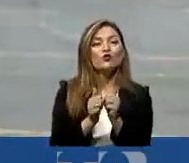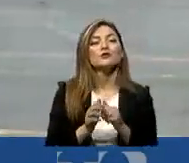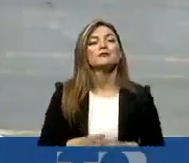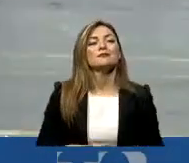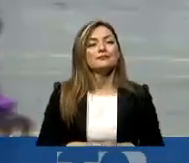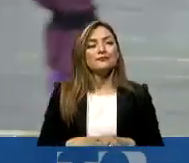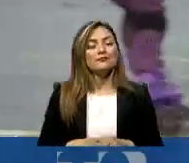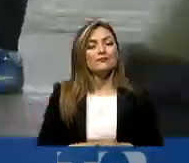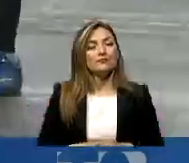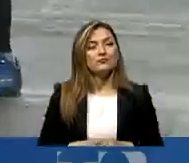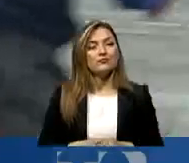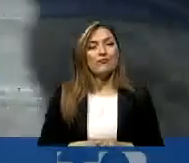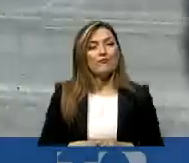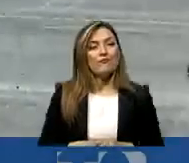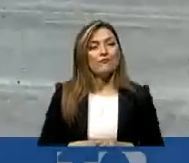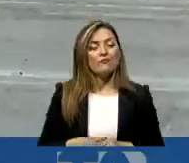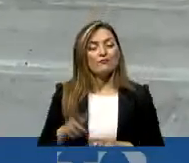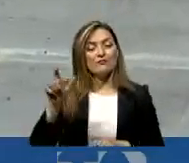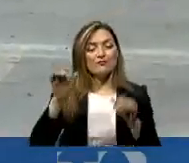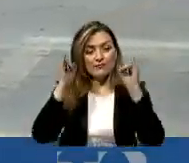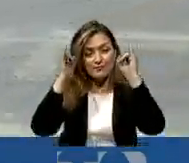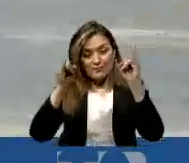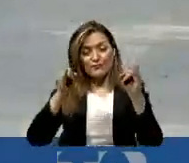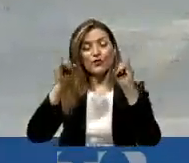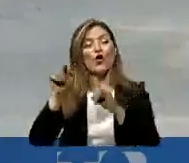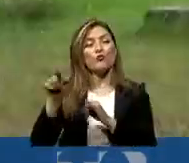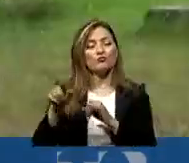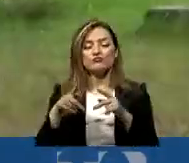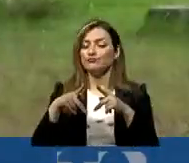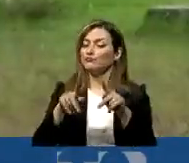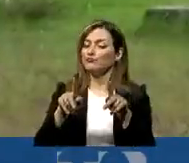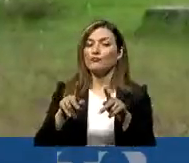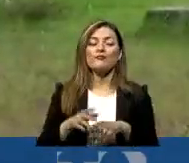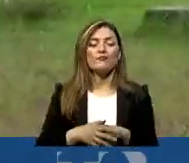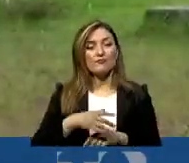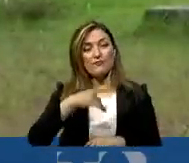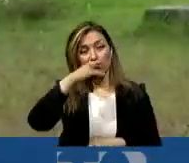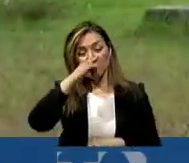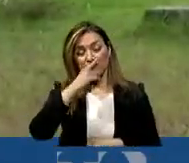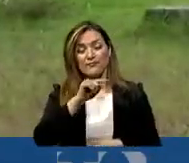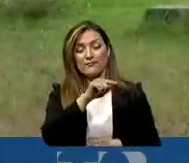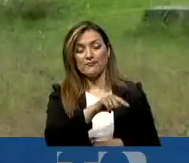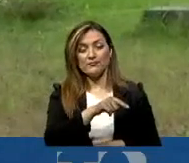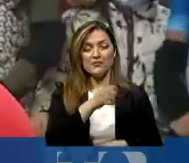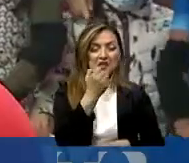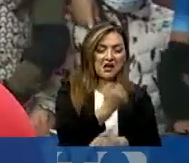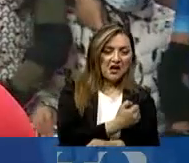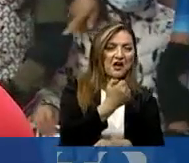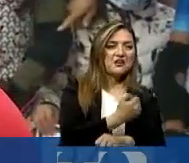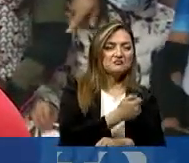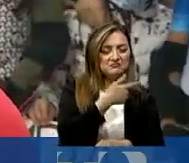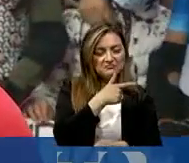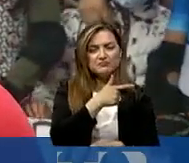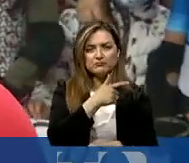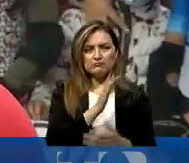maldonado es uno de los entrenadores él afirma que esto también ha permitido mantener a los menores alejados de los vicios tenemos niños